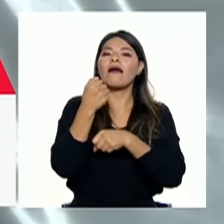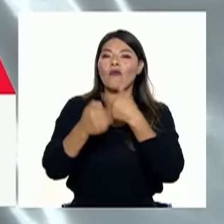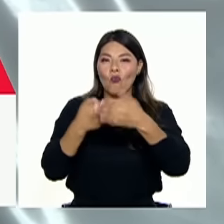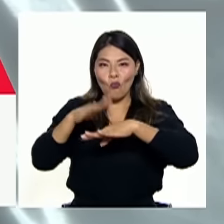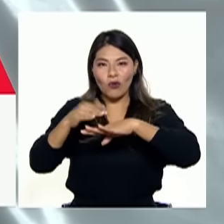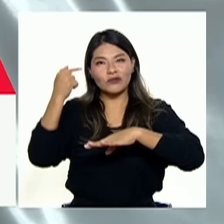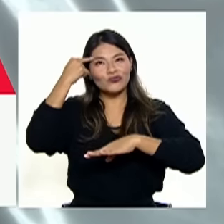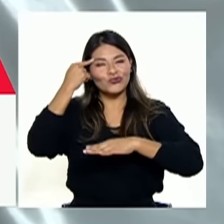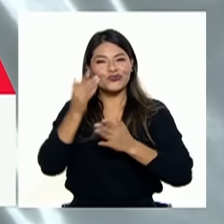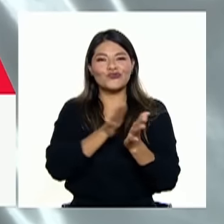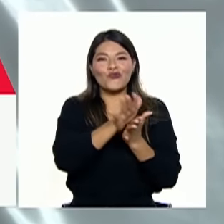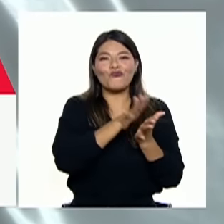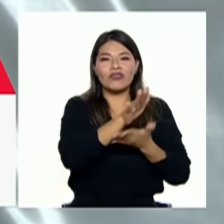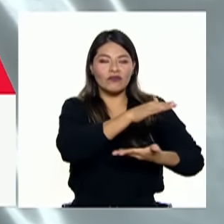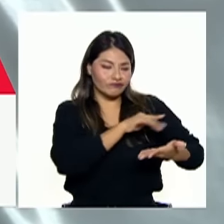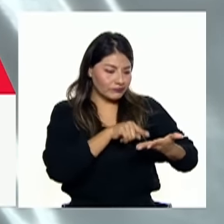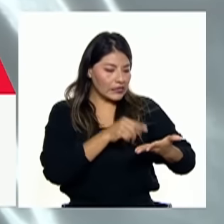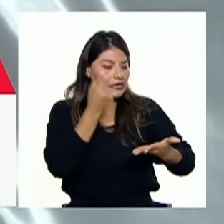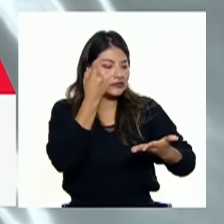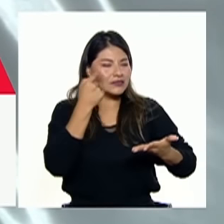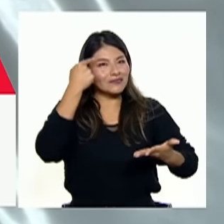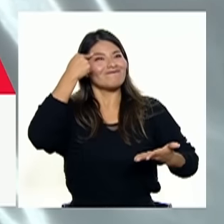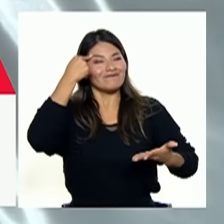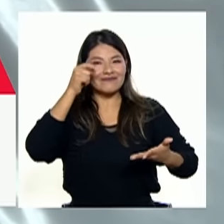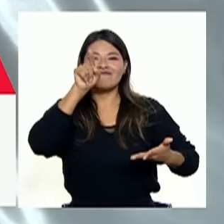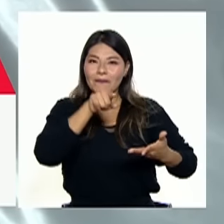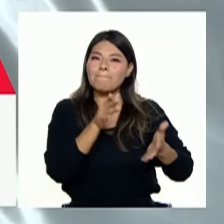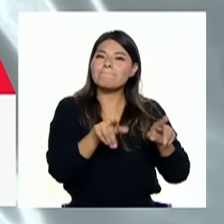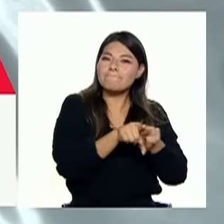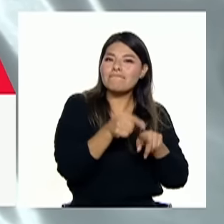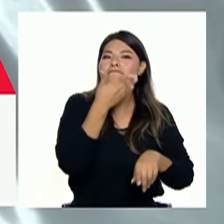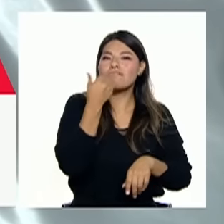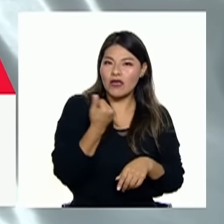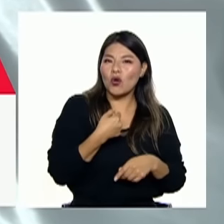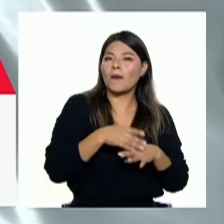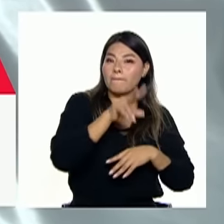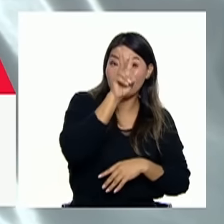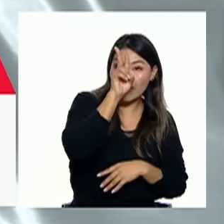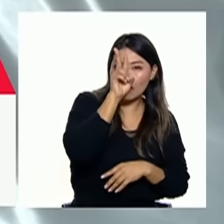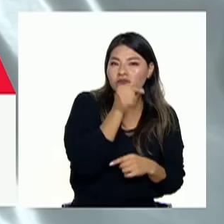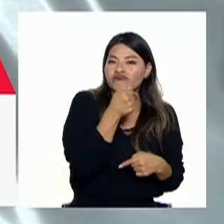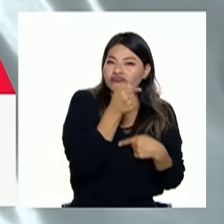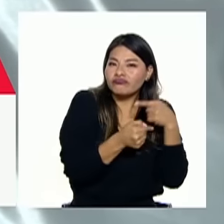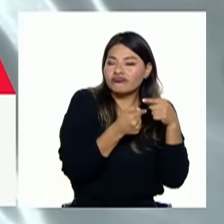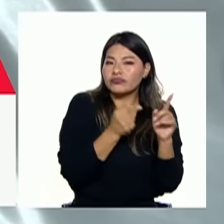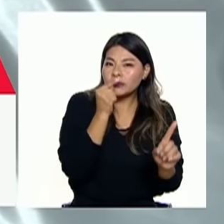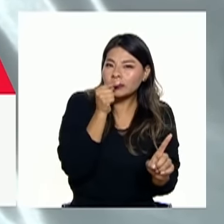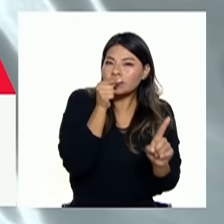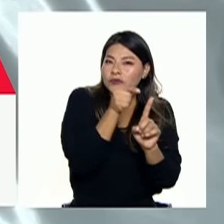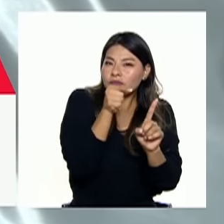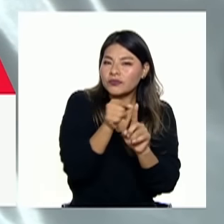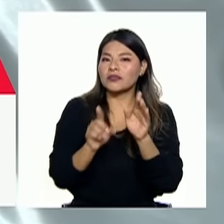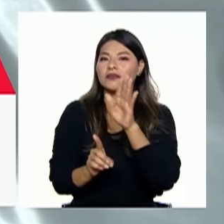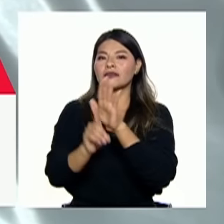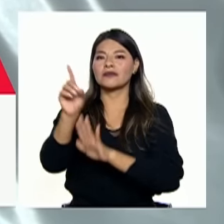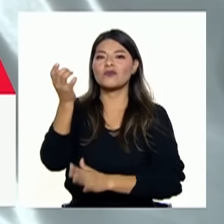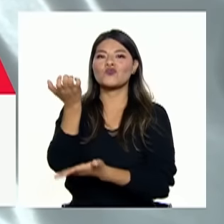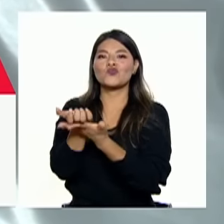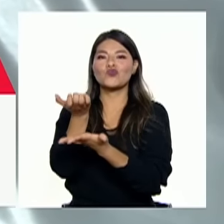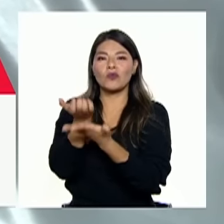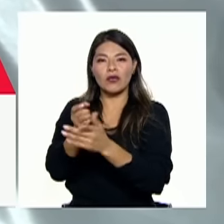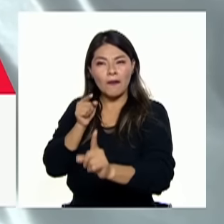de conciencia de que el Perú debe tener planes de largo plazo que nos lleven al desarrollo económico.